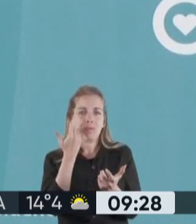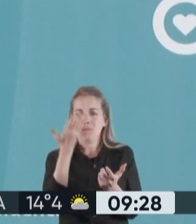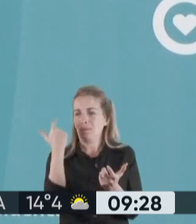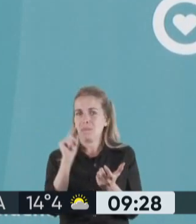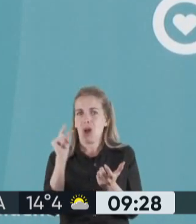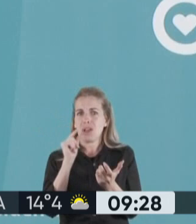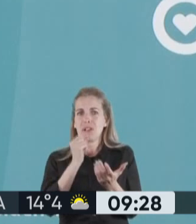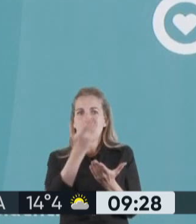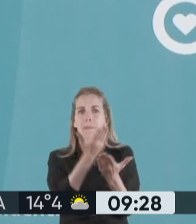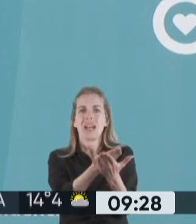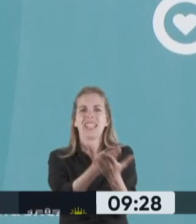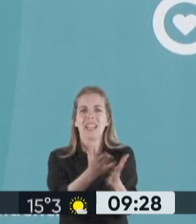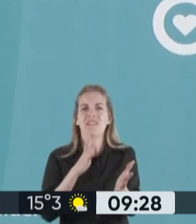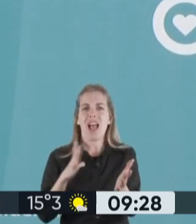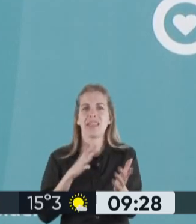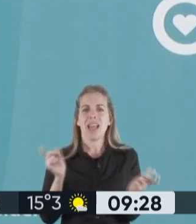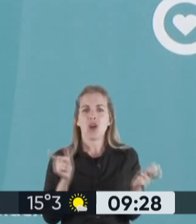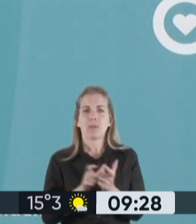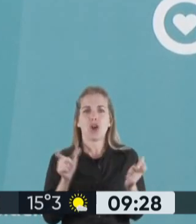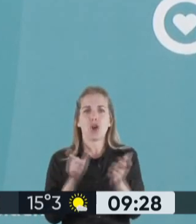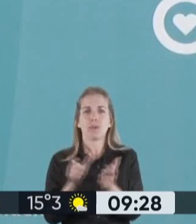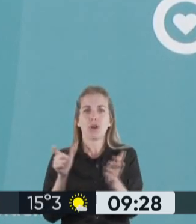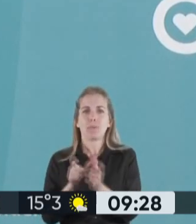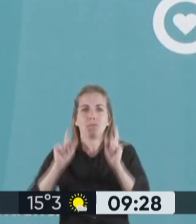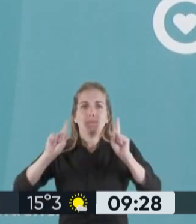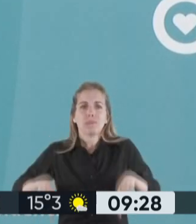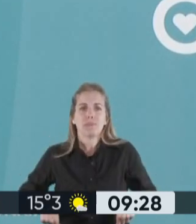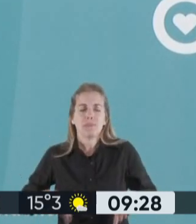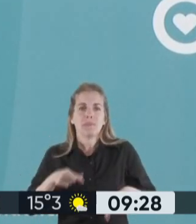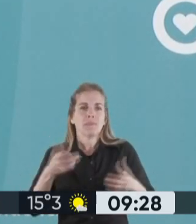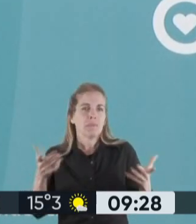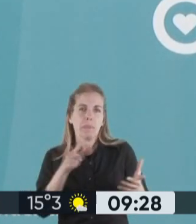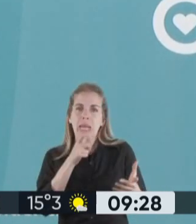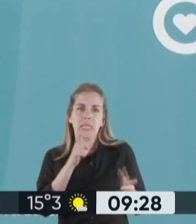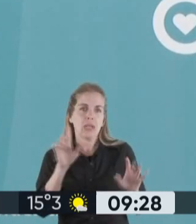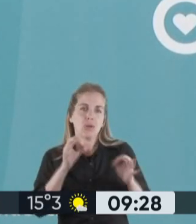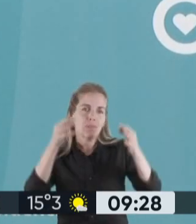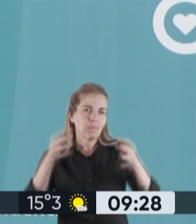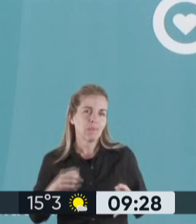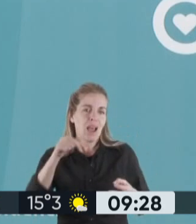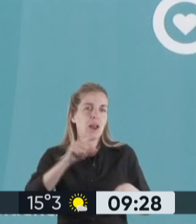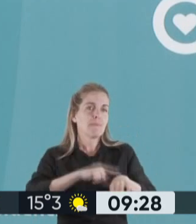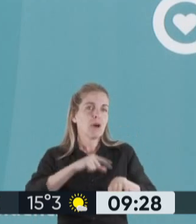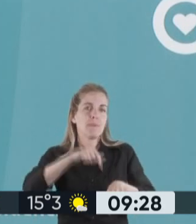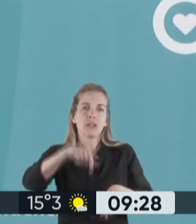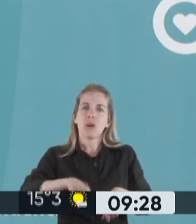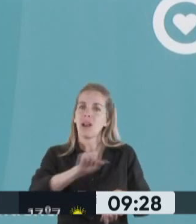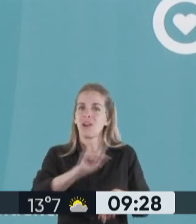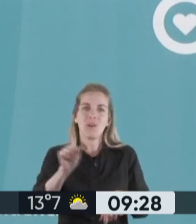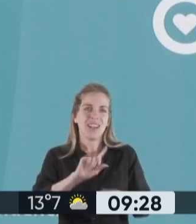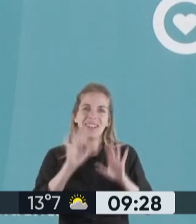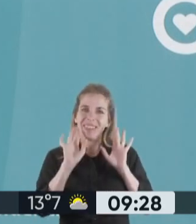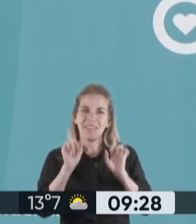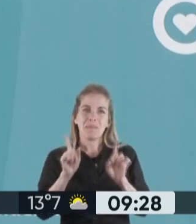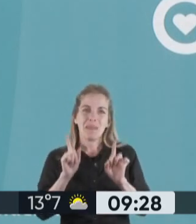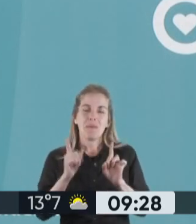tratado en comisión, no hay ninguna posibilidad de saber si tendrá o no tendrá los votos, me parece que no corresponde en este momento. El presidente dijo lo mismo creo que había